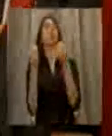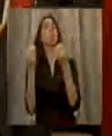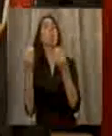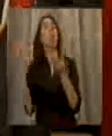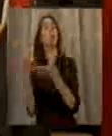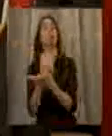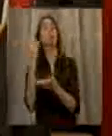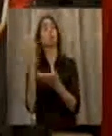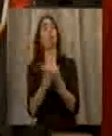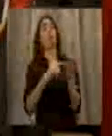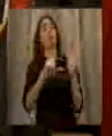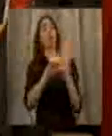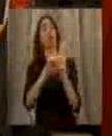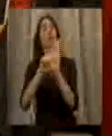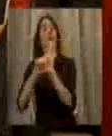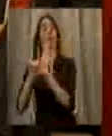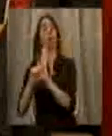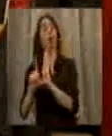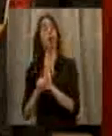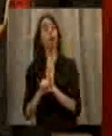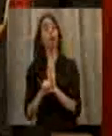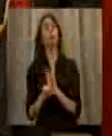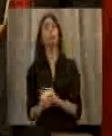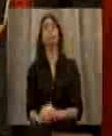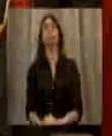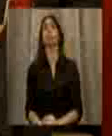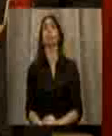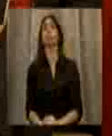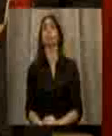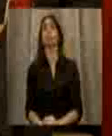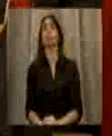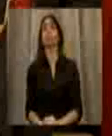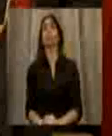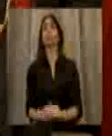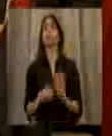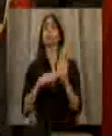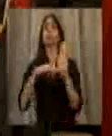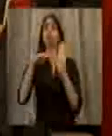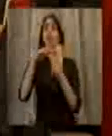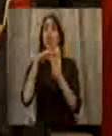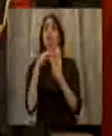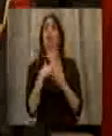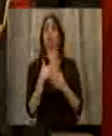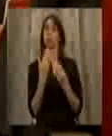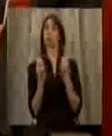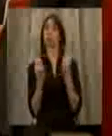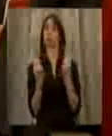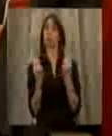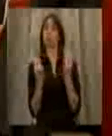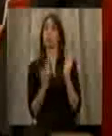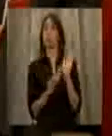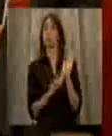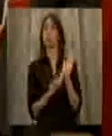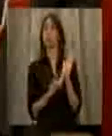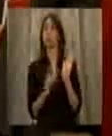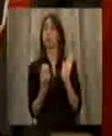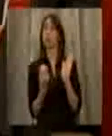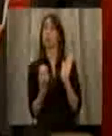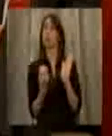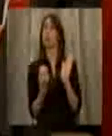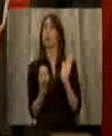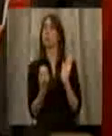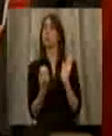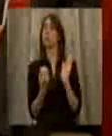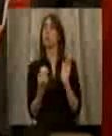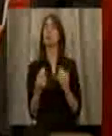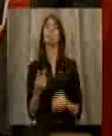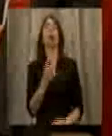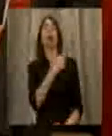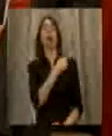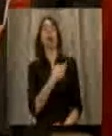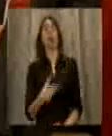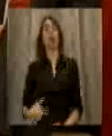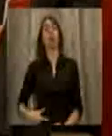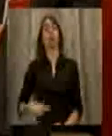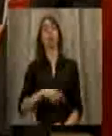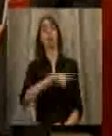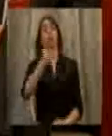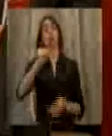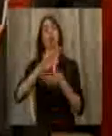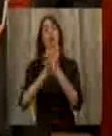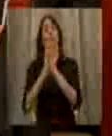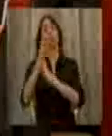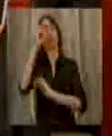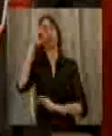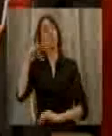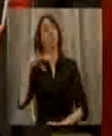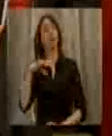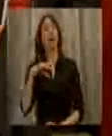legislativa, que es un nivel bastante satisfactorio, sobre todo para un gobierno que, como todos sabemos, no